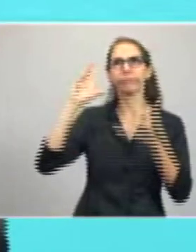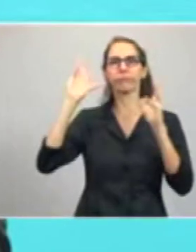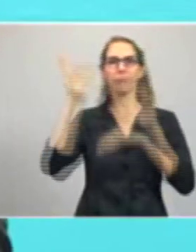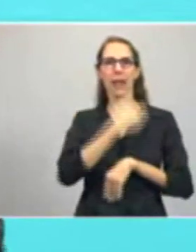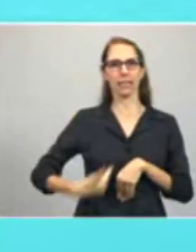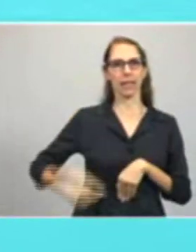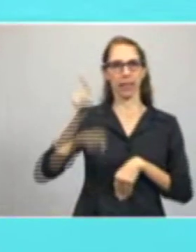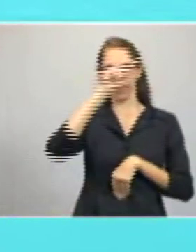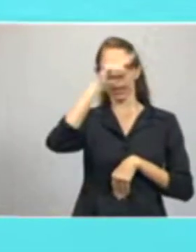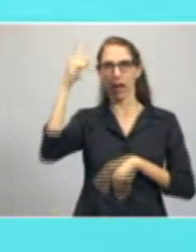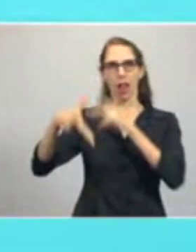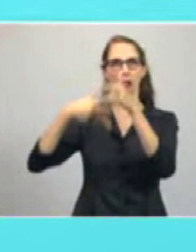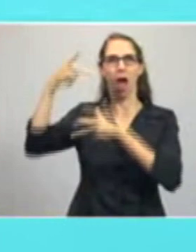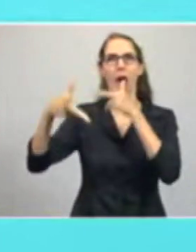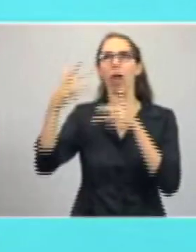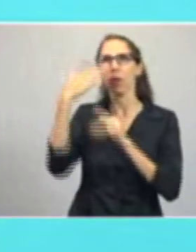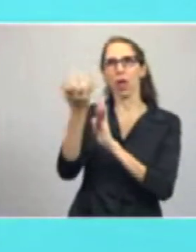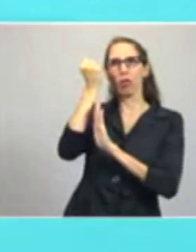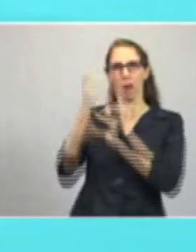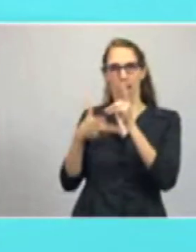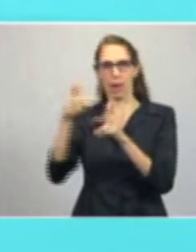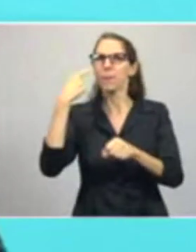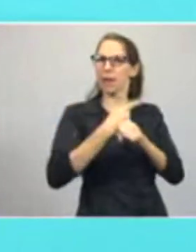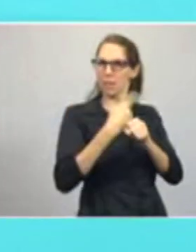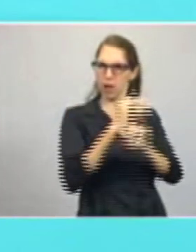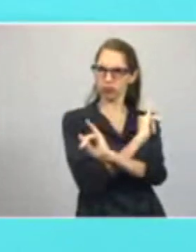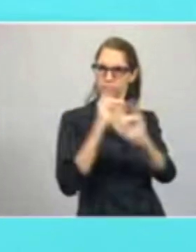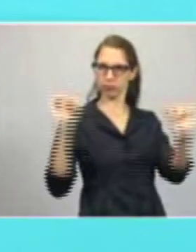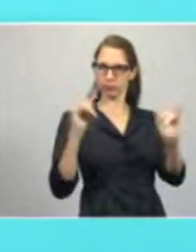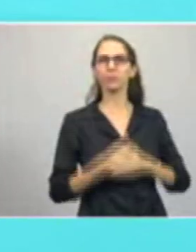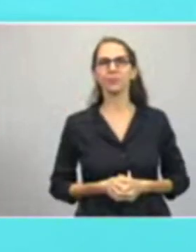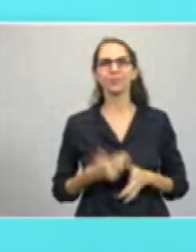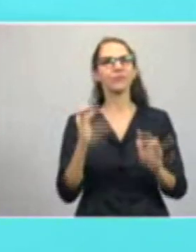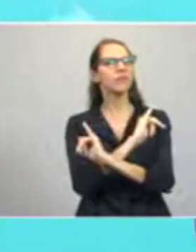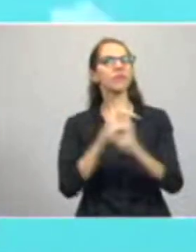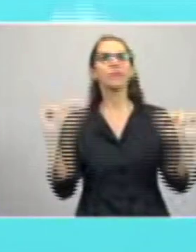las que voy a hacer algunos comentarios al final, pero empiezo por el anuncio. El anuncio